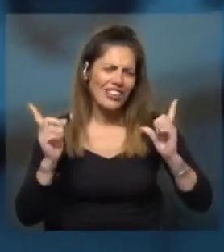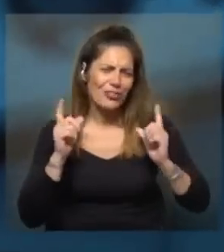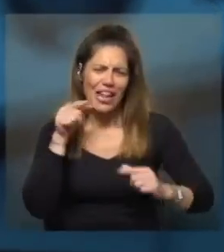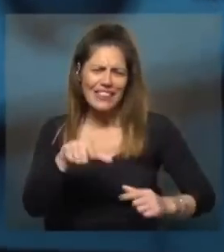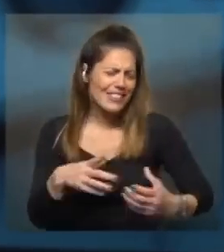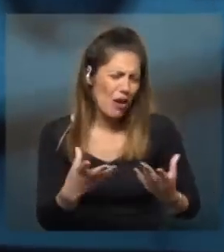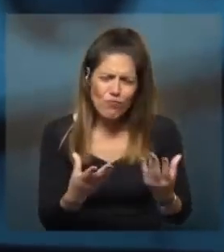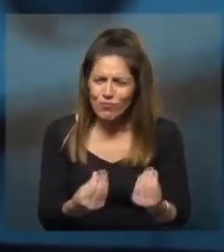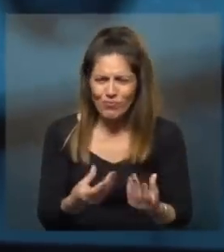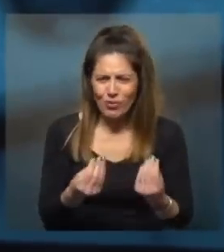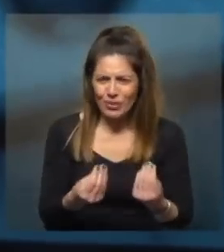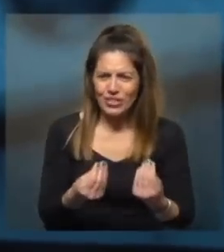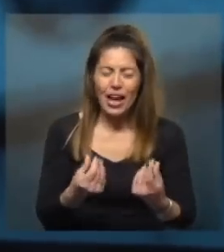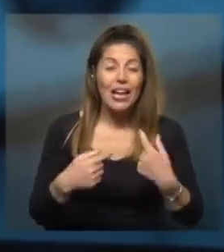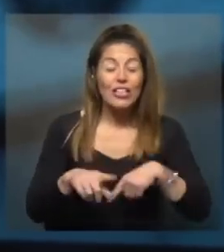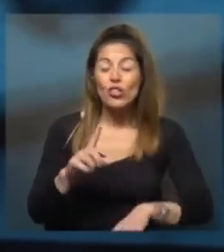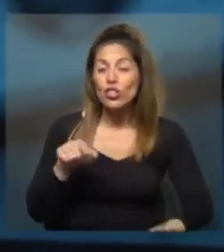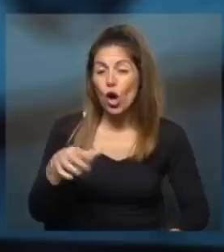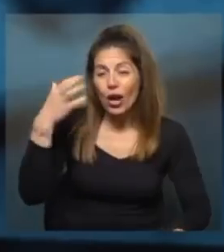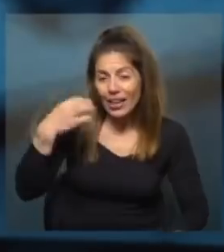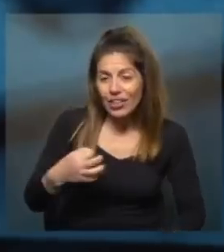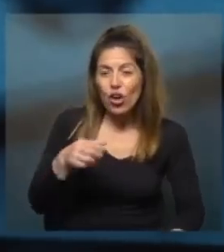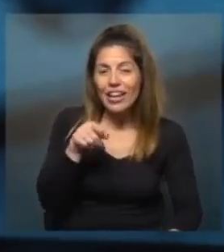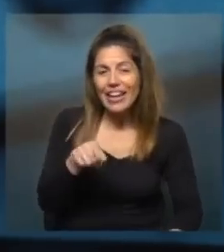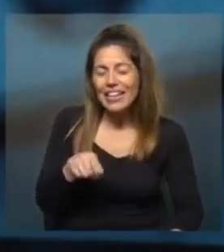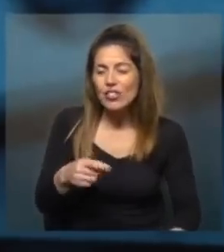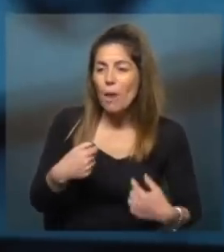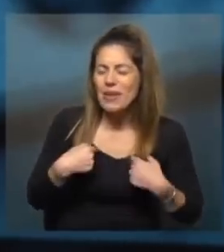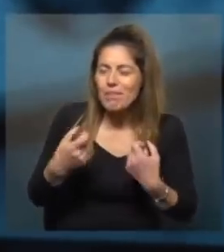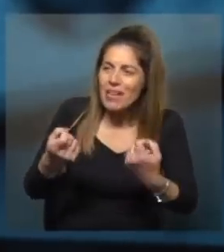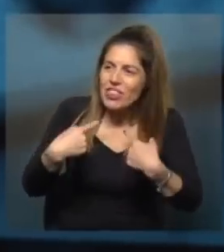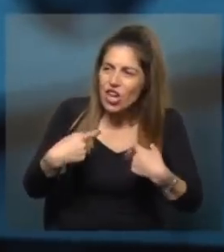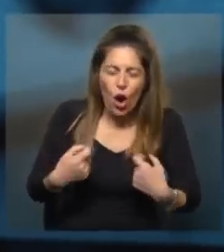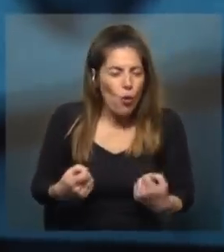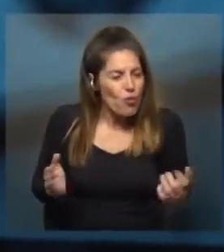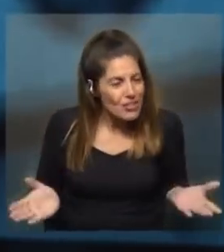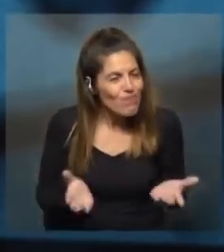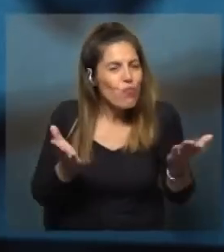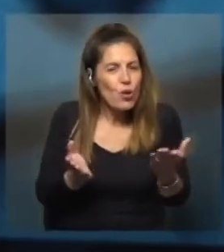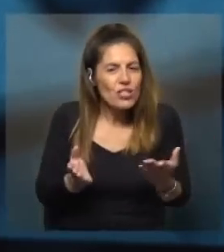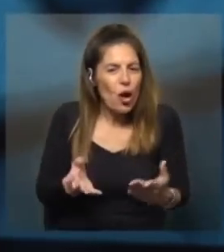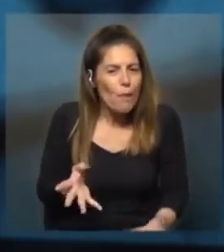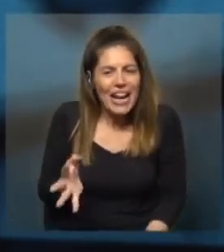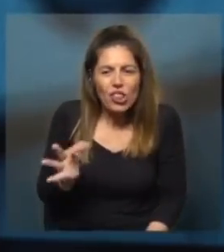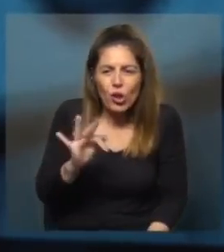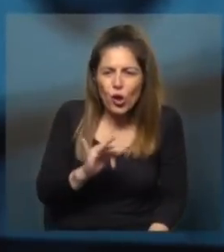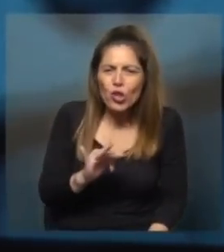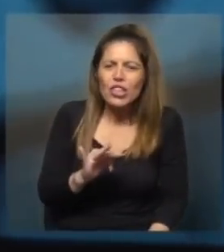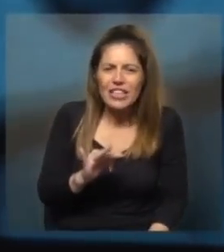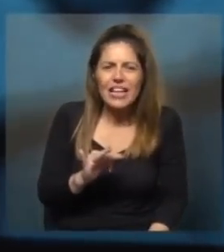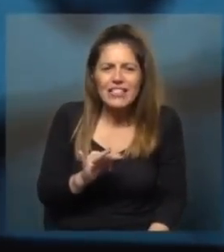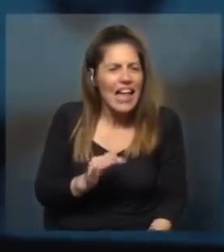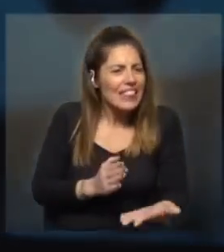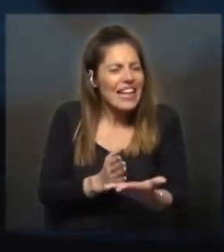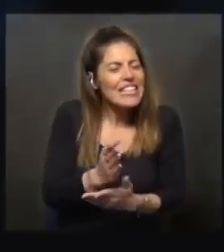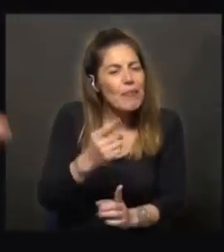un montón Entonces yo creo que eso ha sido como una Inspiración en el impulso cotidiano de alinearme